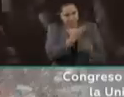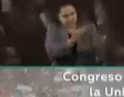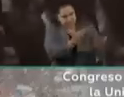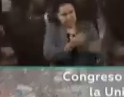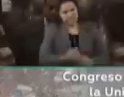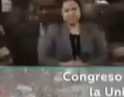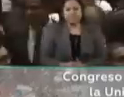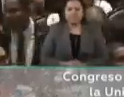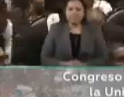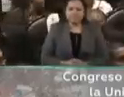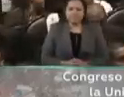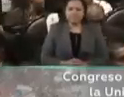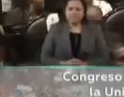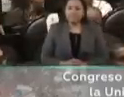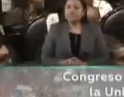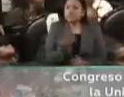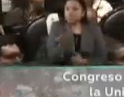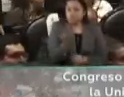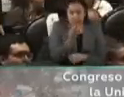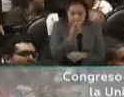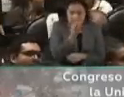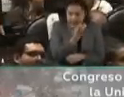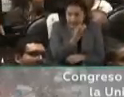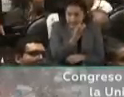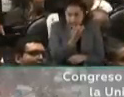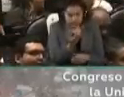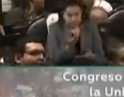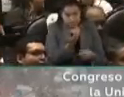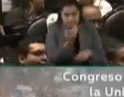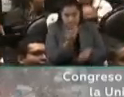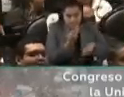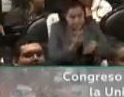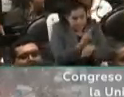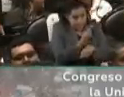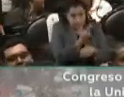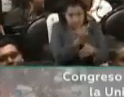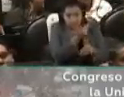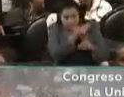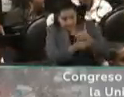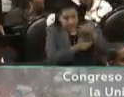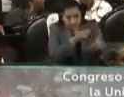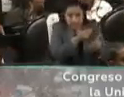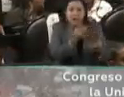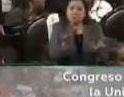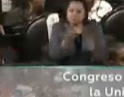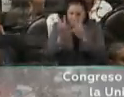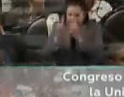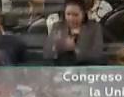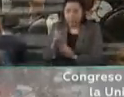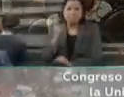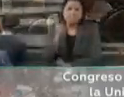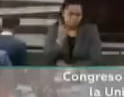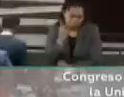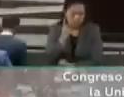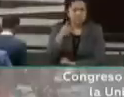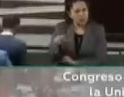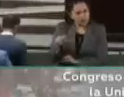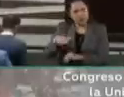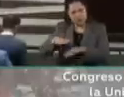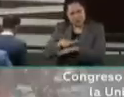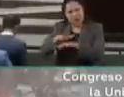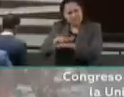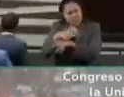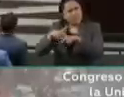Este solo hecho representa un cambio profundo en nuestro sistema político y el fin de la transición a la